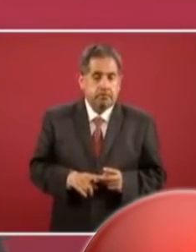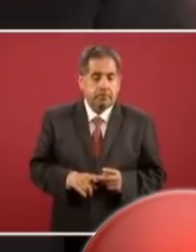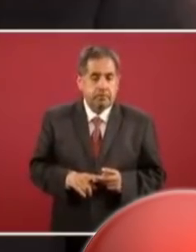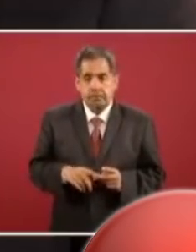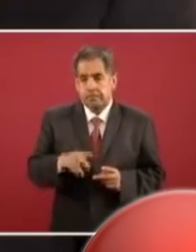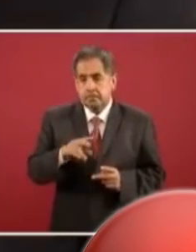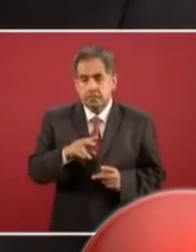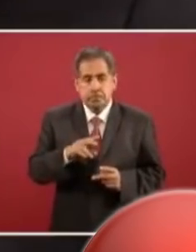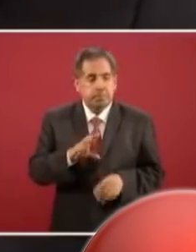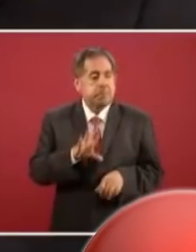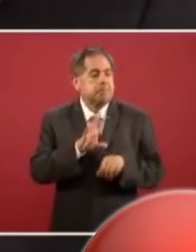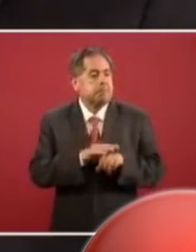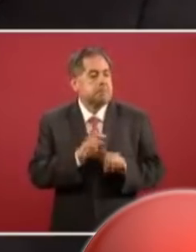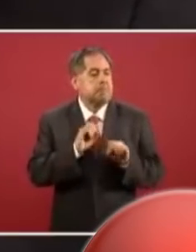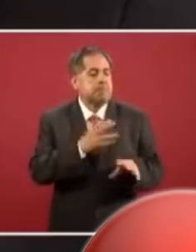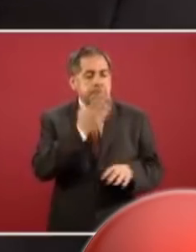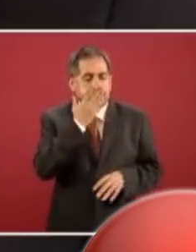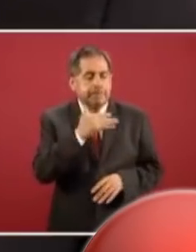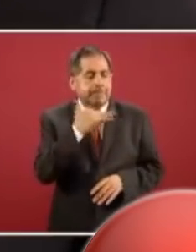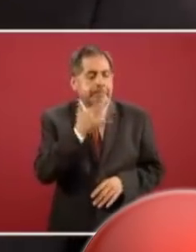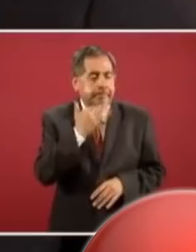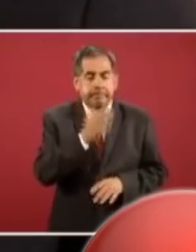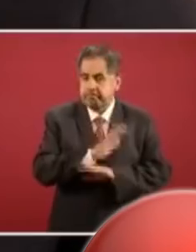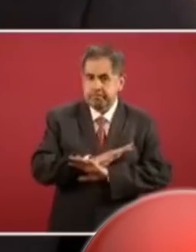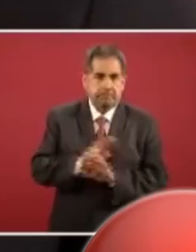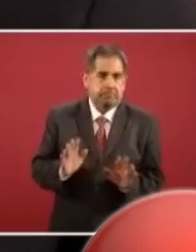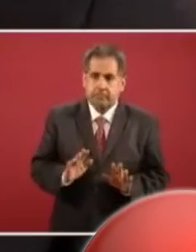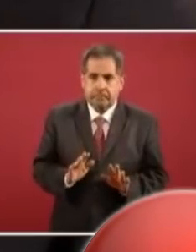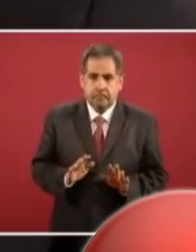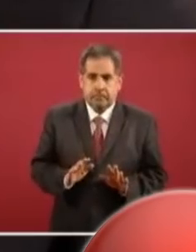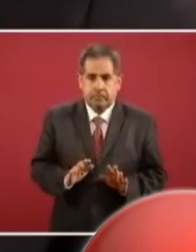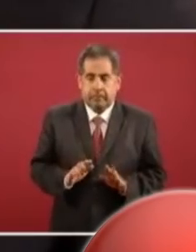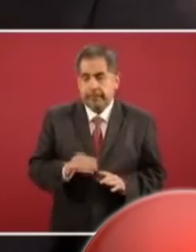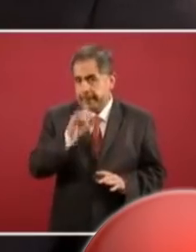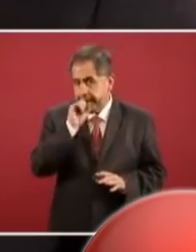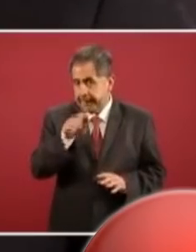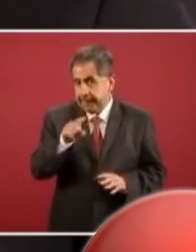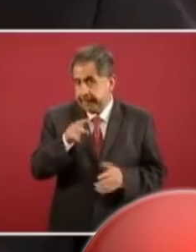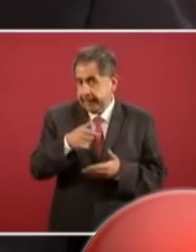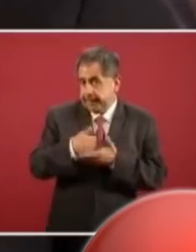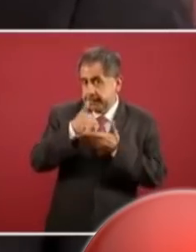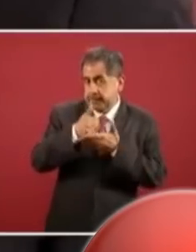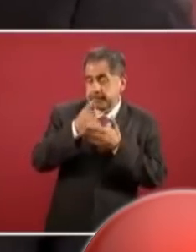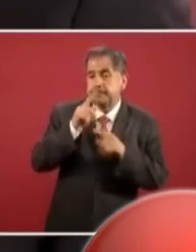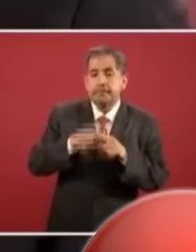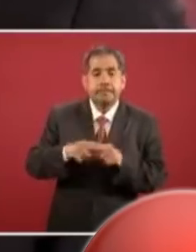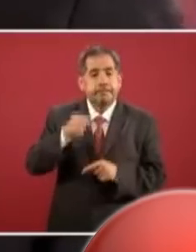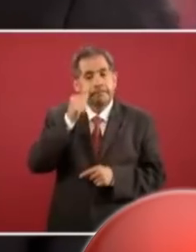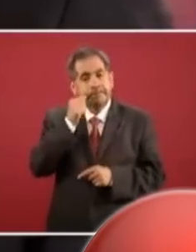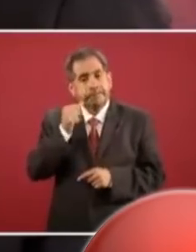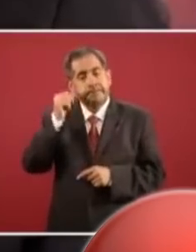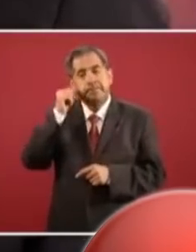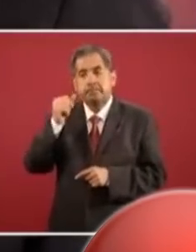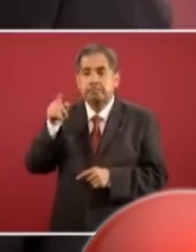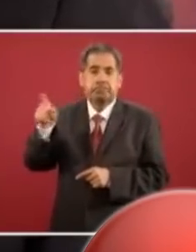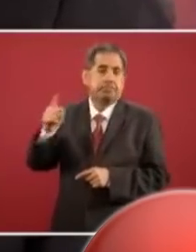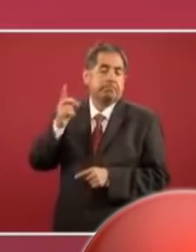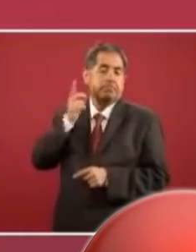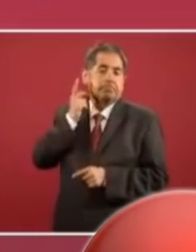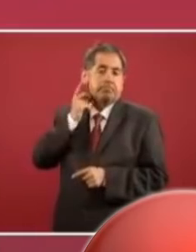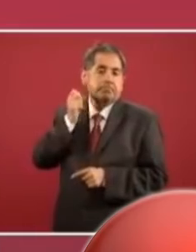no se tolera la corrupción y nos va a ayudar mucho lo que ayer se